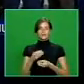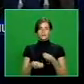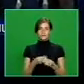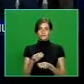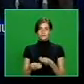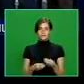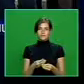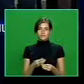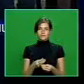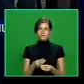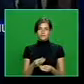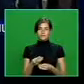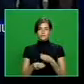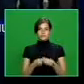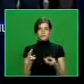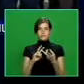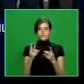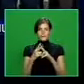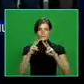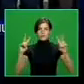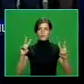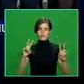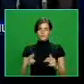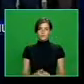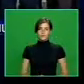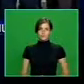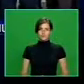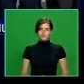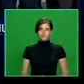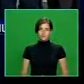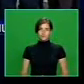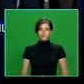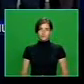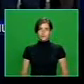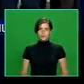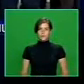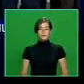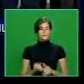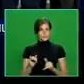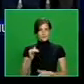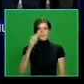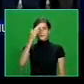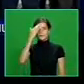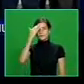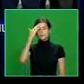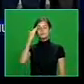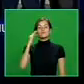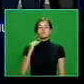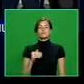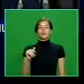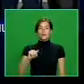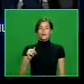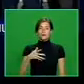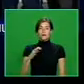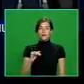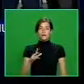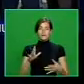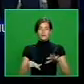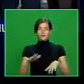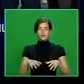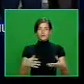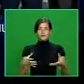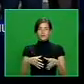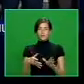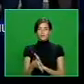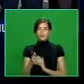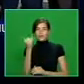a consolidar la paz Así ya saben aquí está El secretariado Ejecutivo y